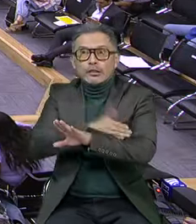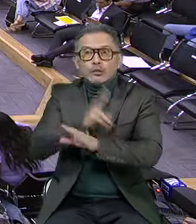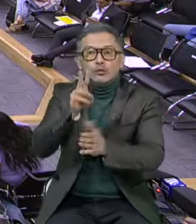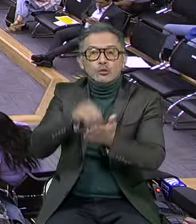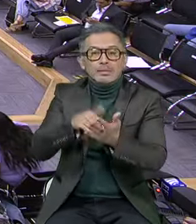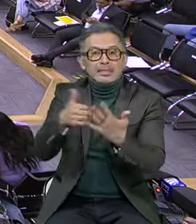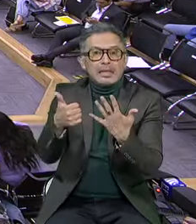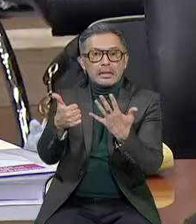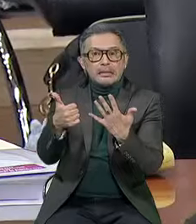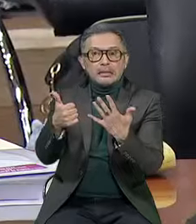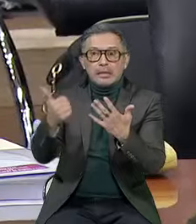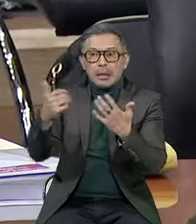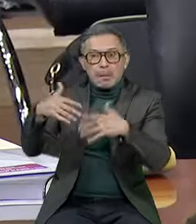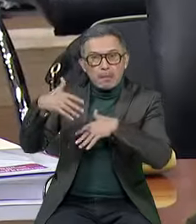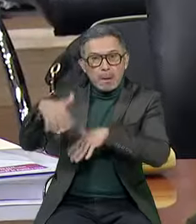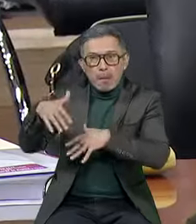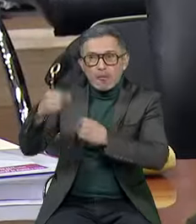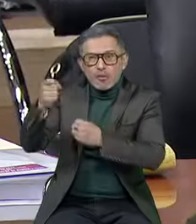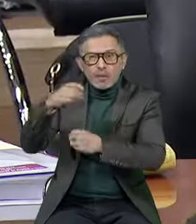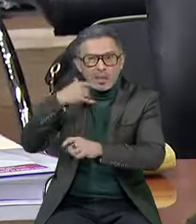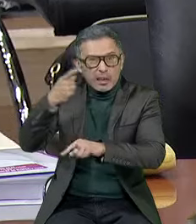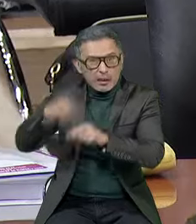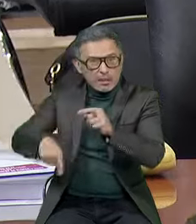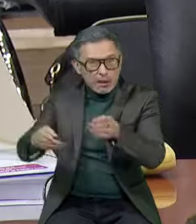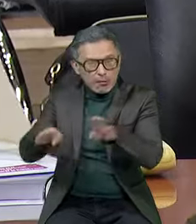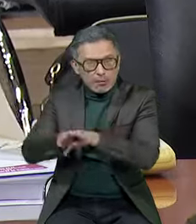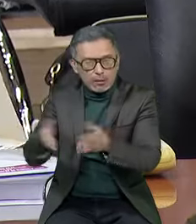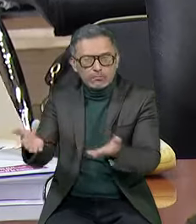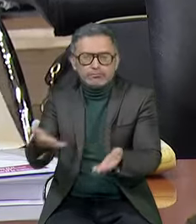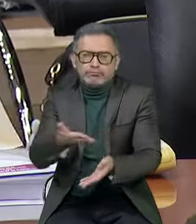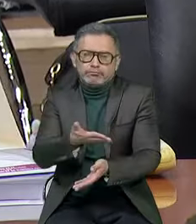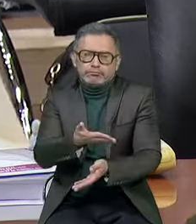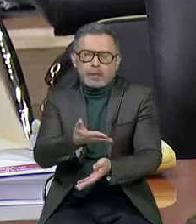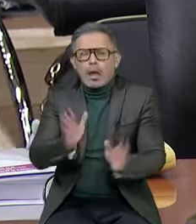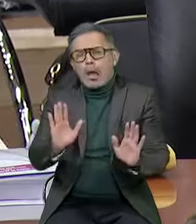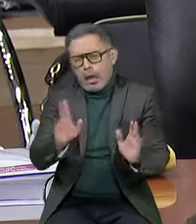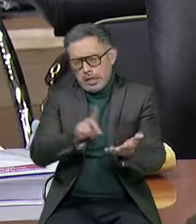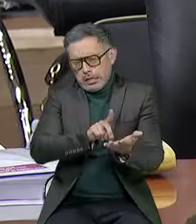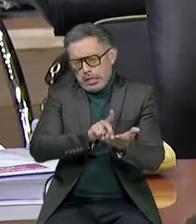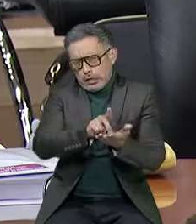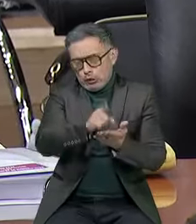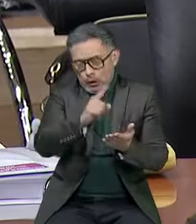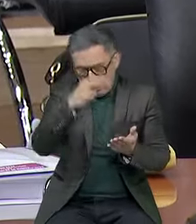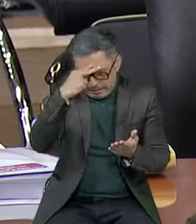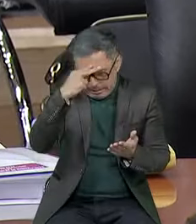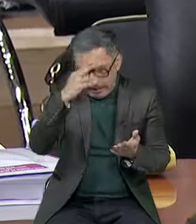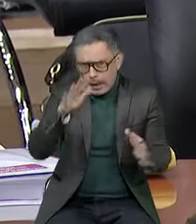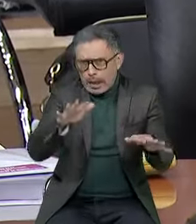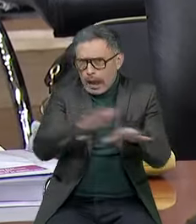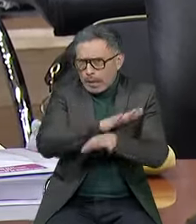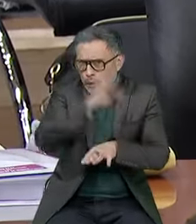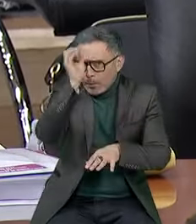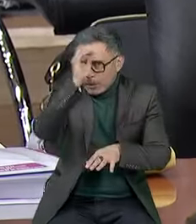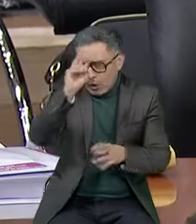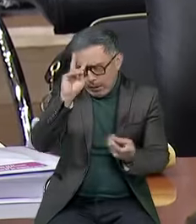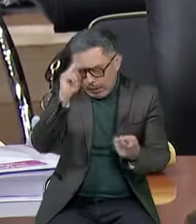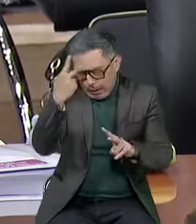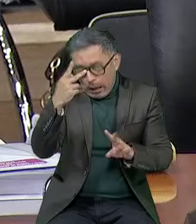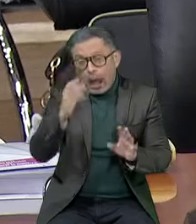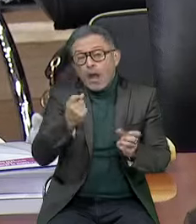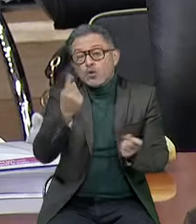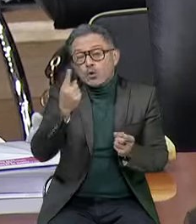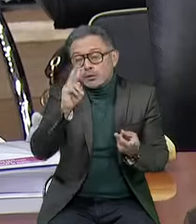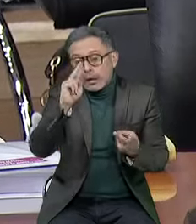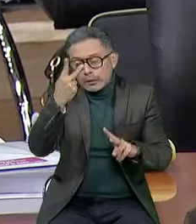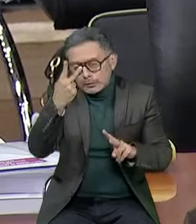y que además, miren, pues la gente tiene derecho a cambiar de opinión. Aquí vemos varios que han cambiado, para mal, por cierto,